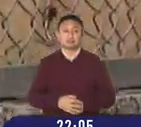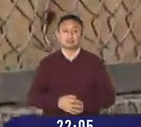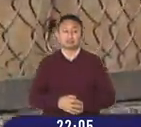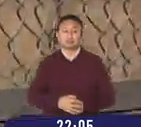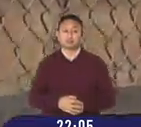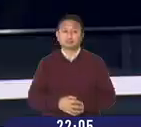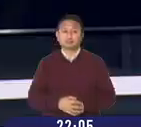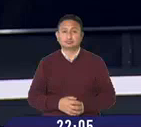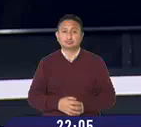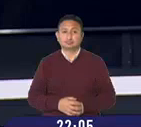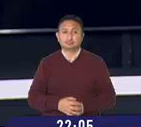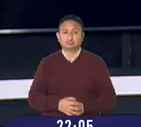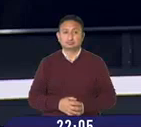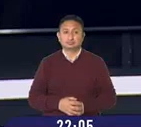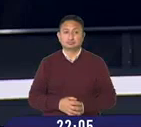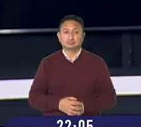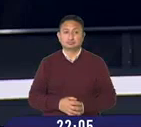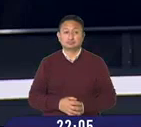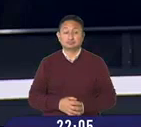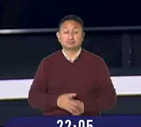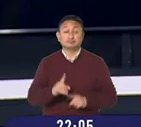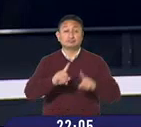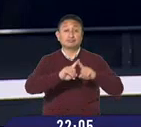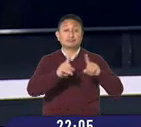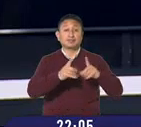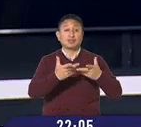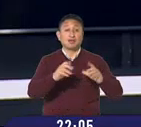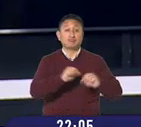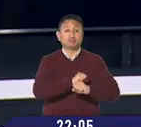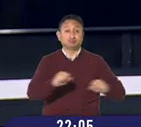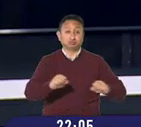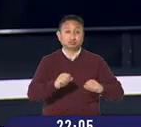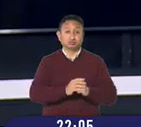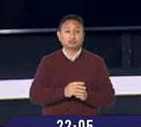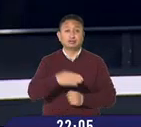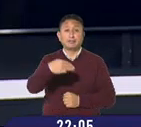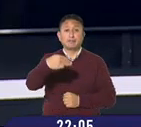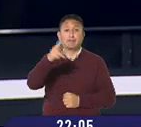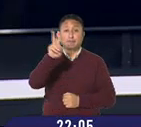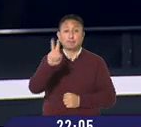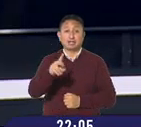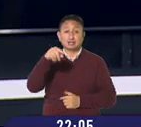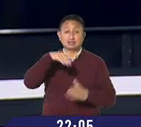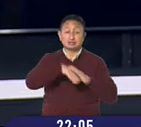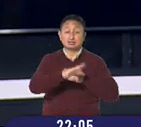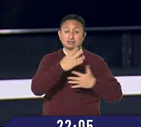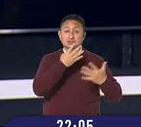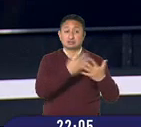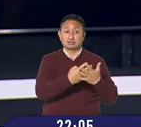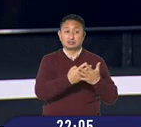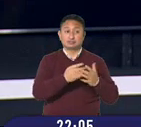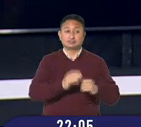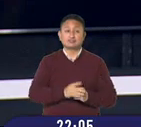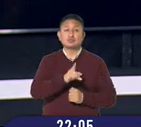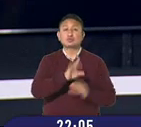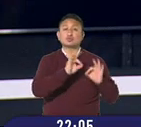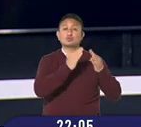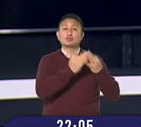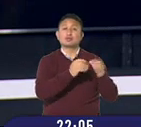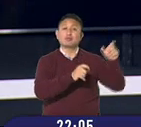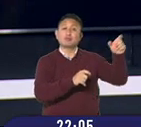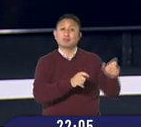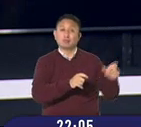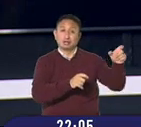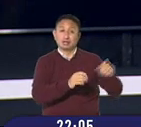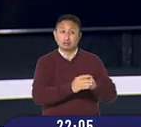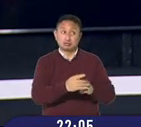Morales. Varias detonaciones se escucharon la tarde de este viernes en la penitenciaría del Litoral. Los familiares de los